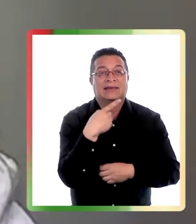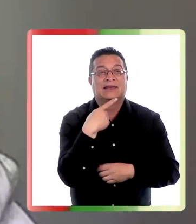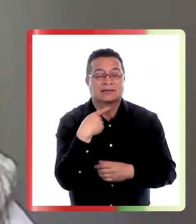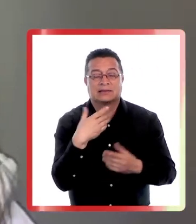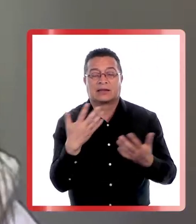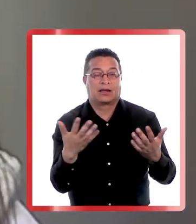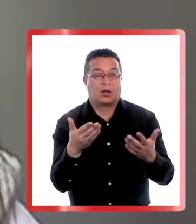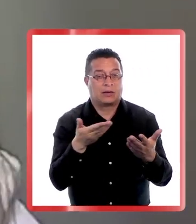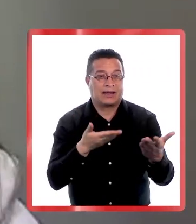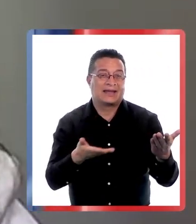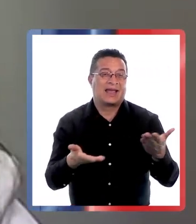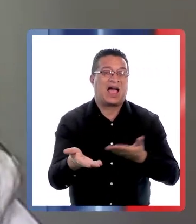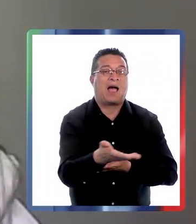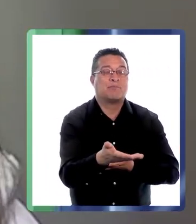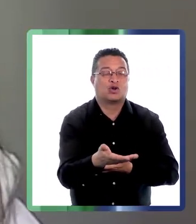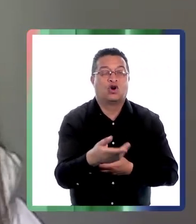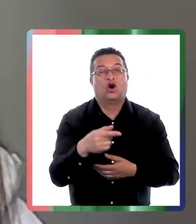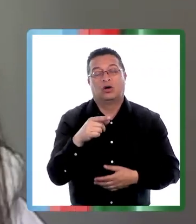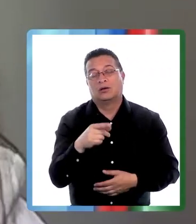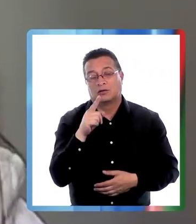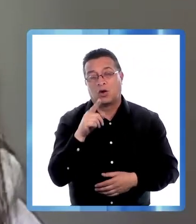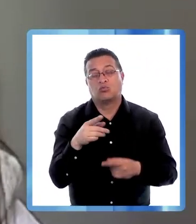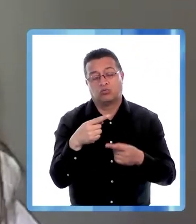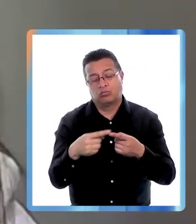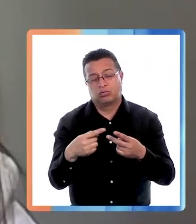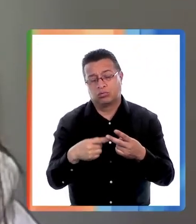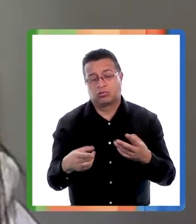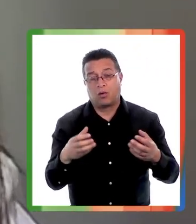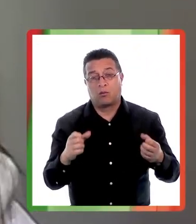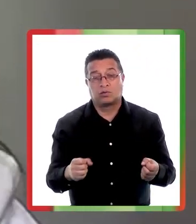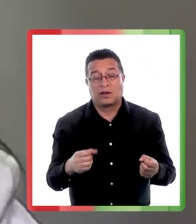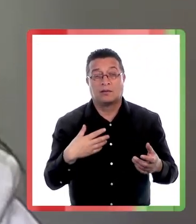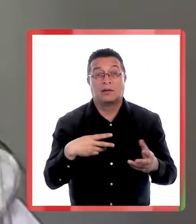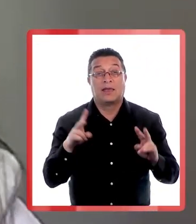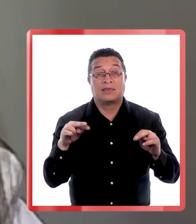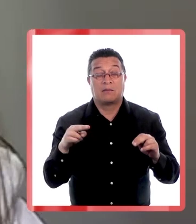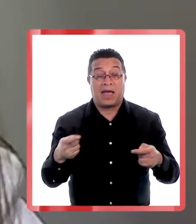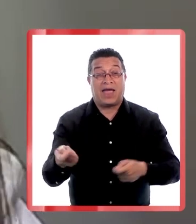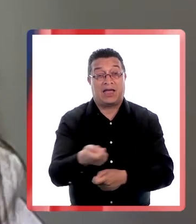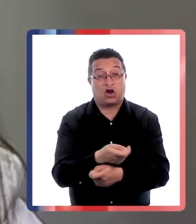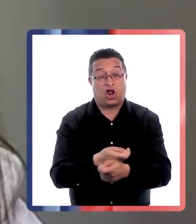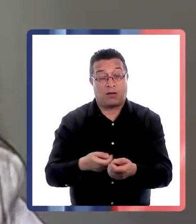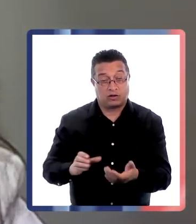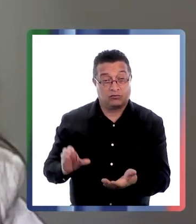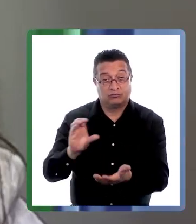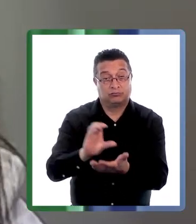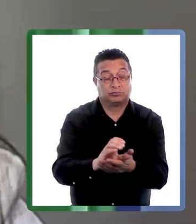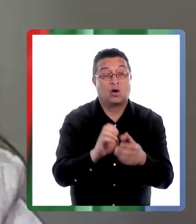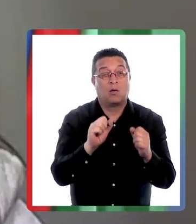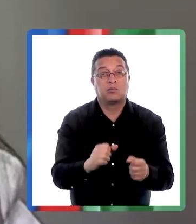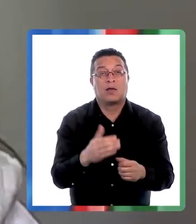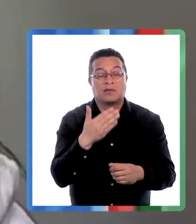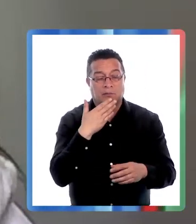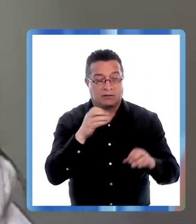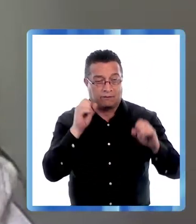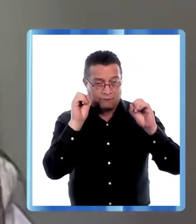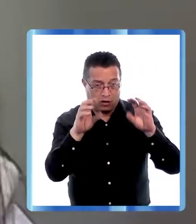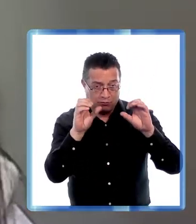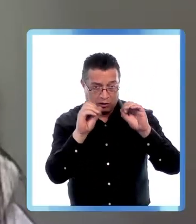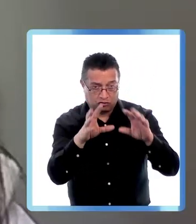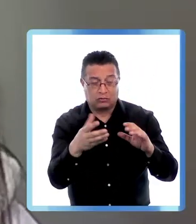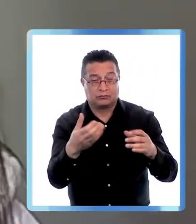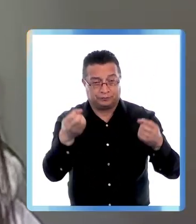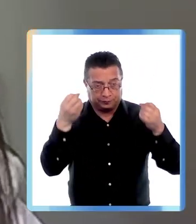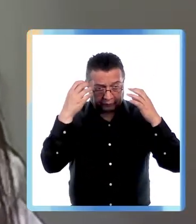te interesa. Y eso pueden ser muchas cosas, o sea, pueden ser incentivos económicos, pero pueden ser incentivos también en